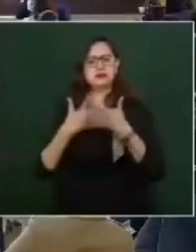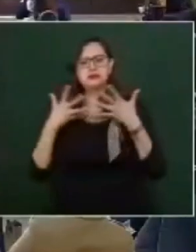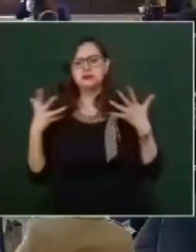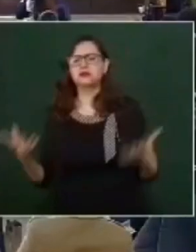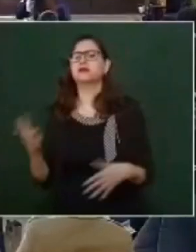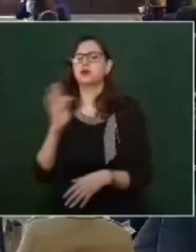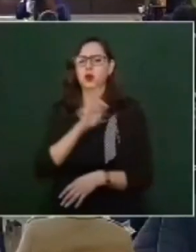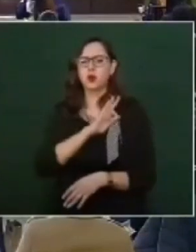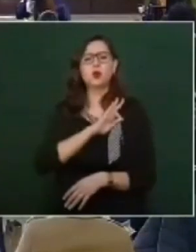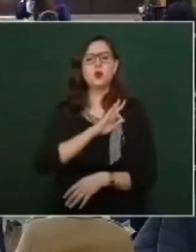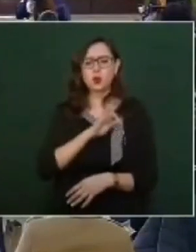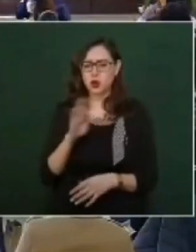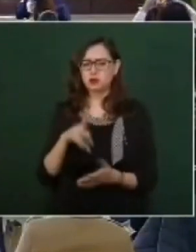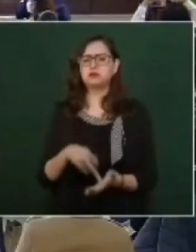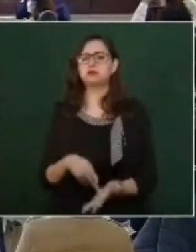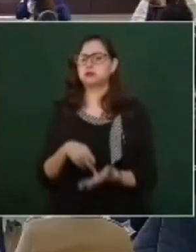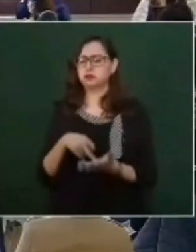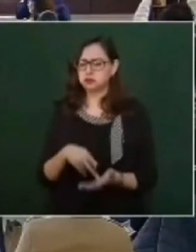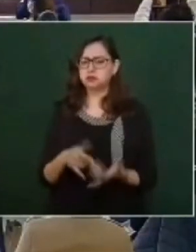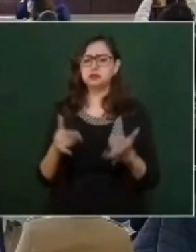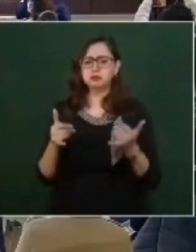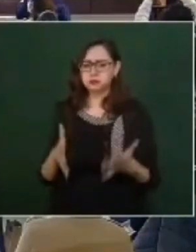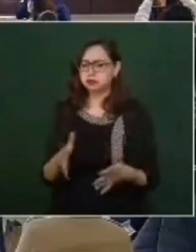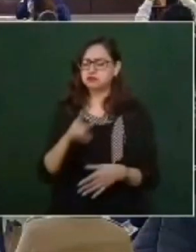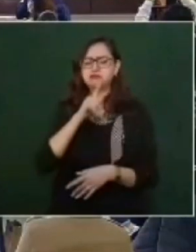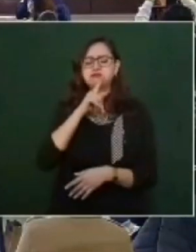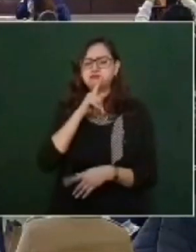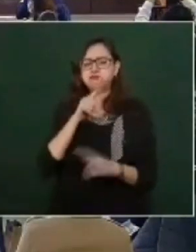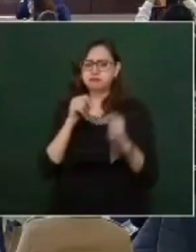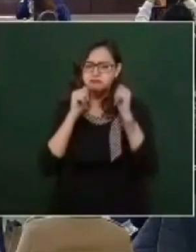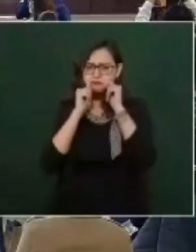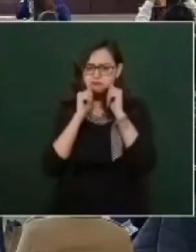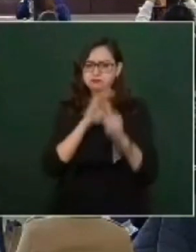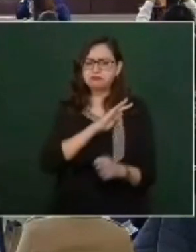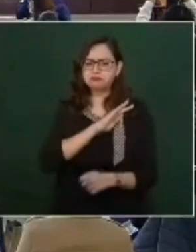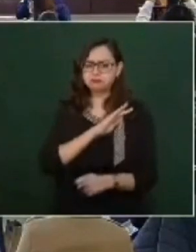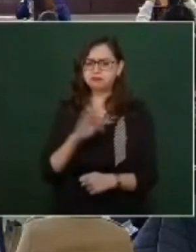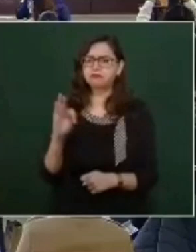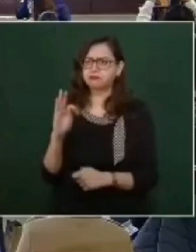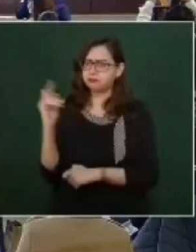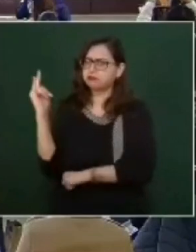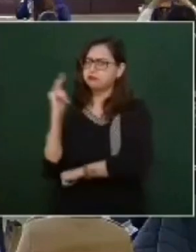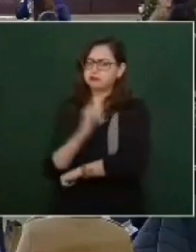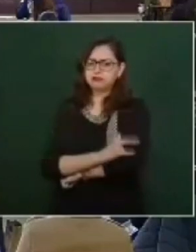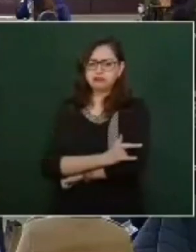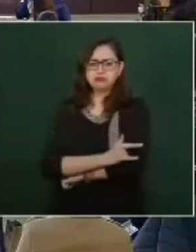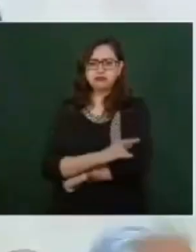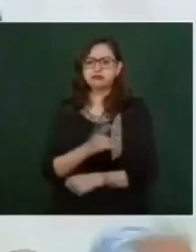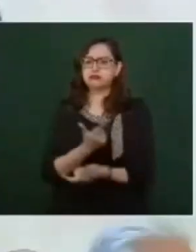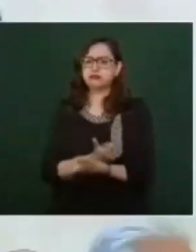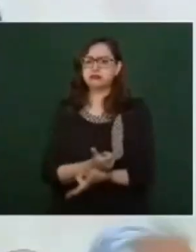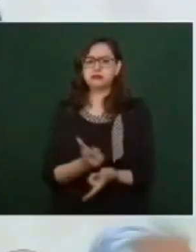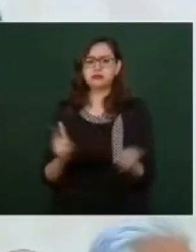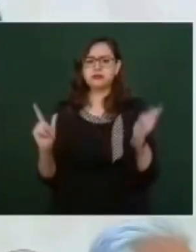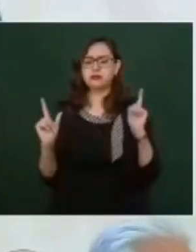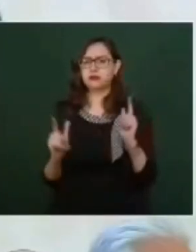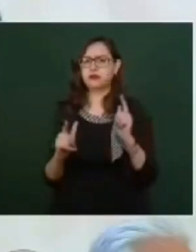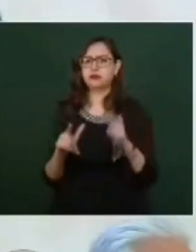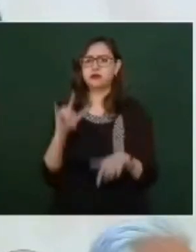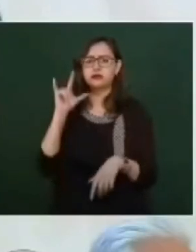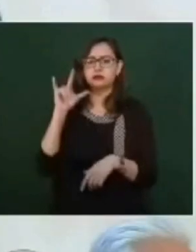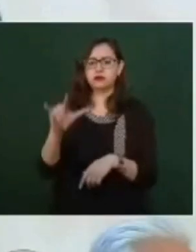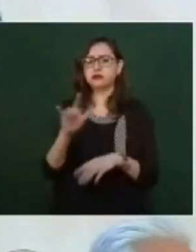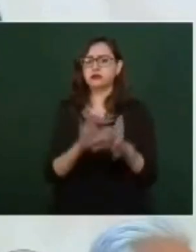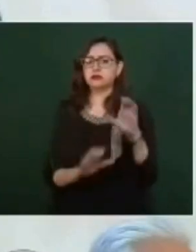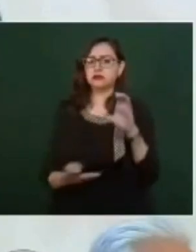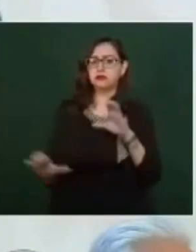mundo, desde los grandes cargueros 747 de pasajeros o carga, o esas aeronaves de dos pisos, los Airbus